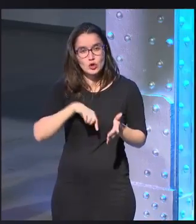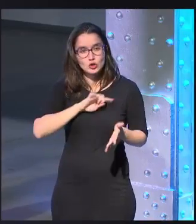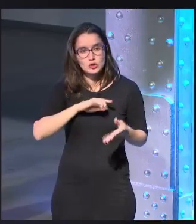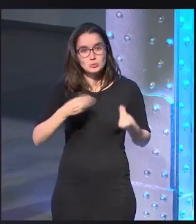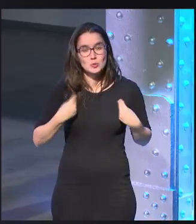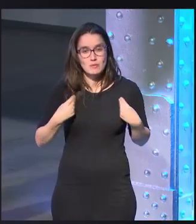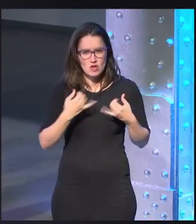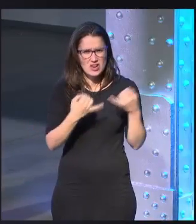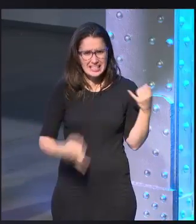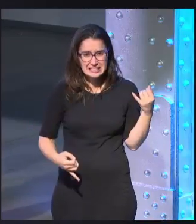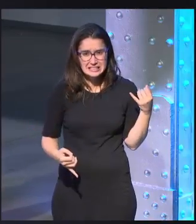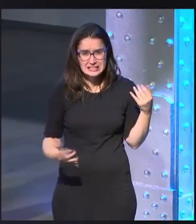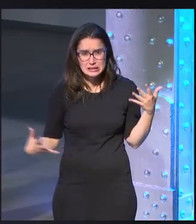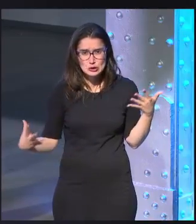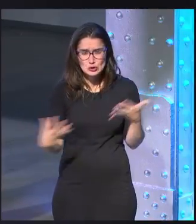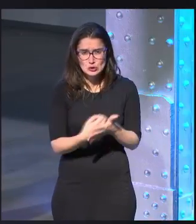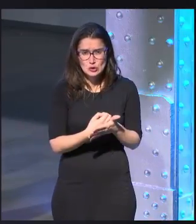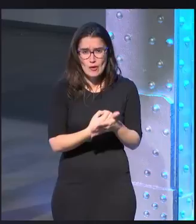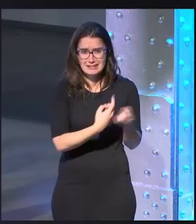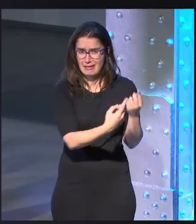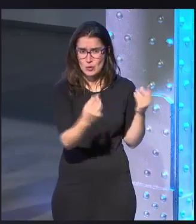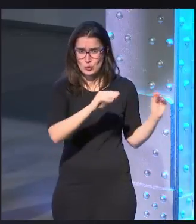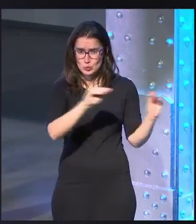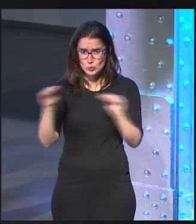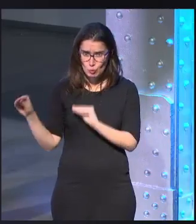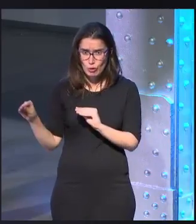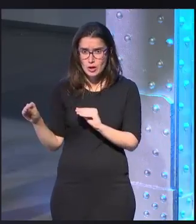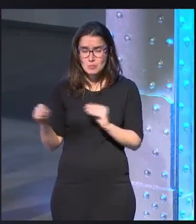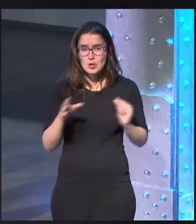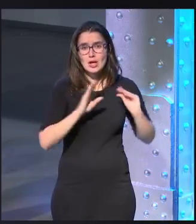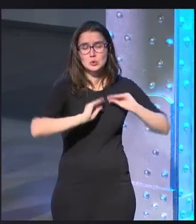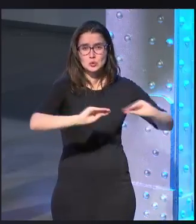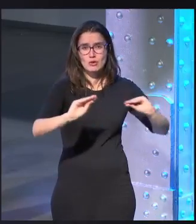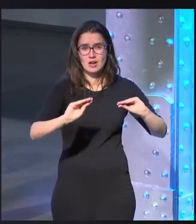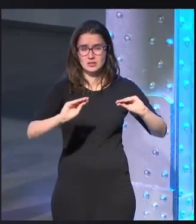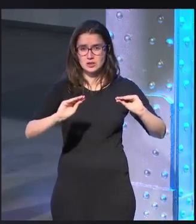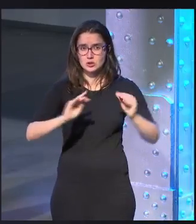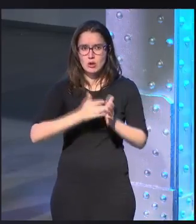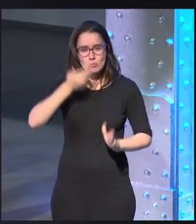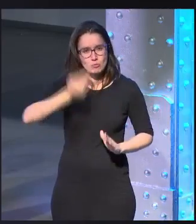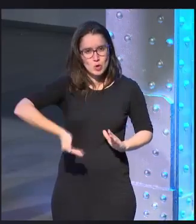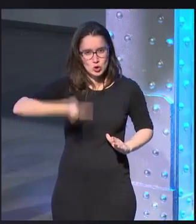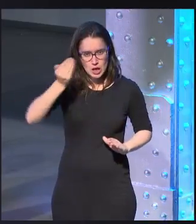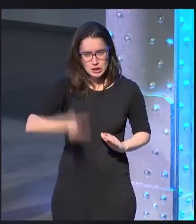Nosotros hemos vivido crisis, todas incluidas las suyas, pero las suyas han sido especialmente